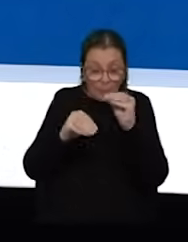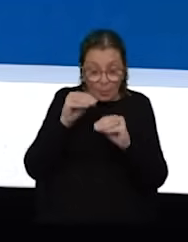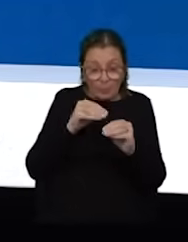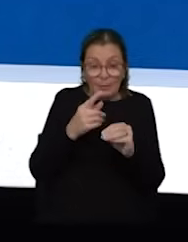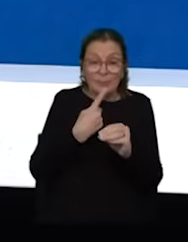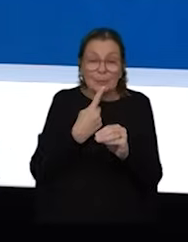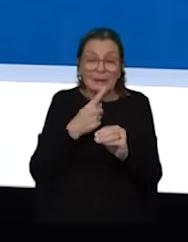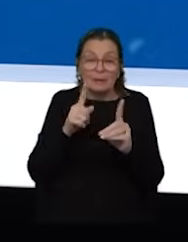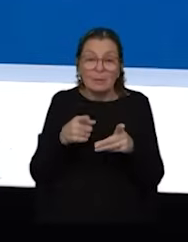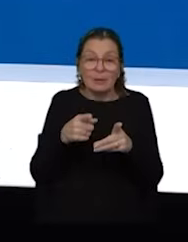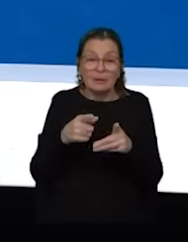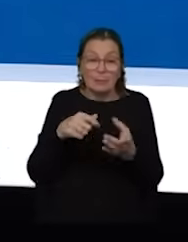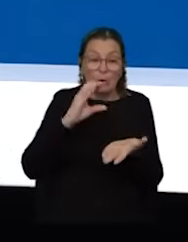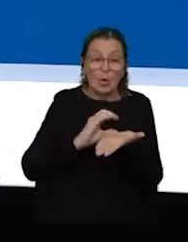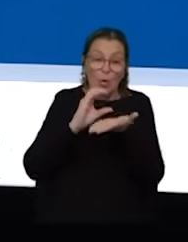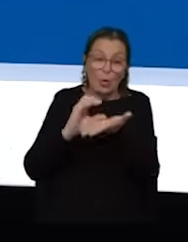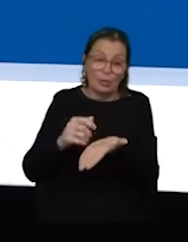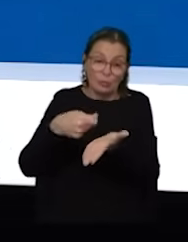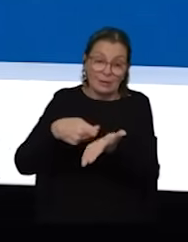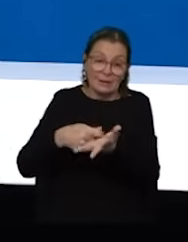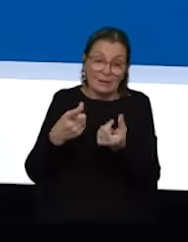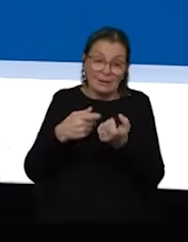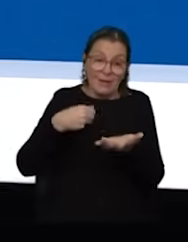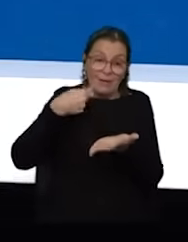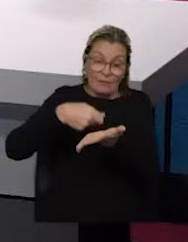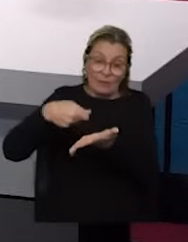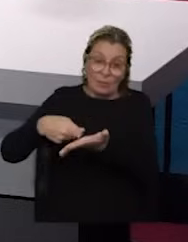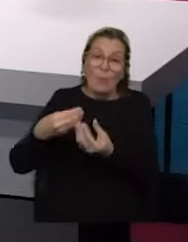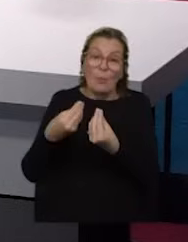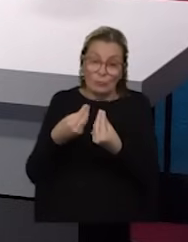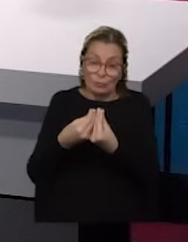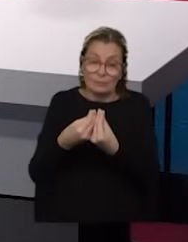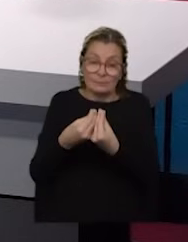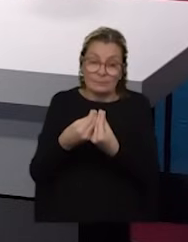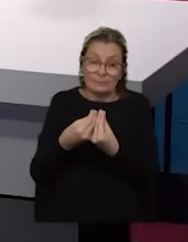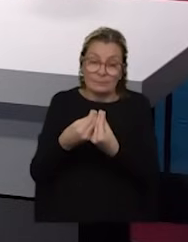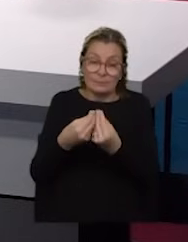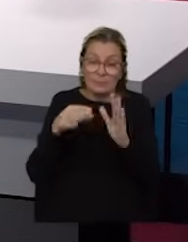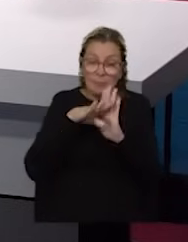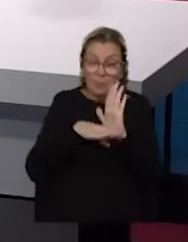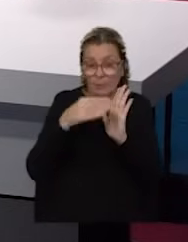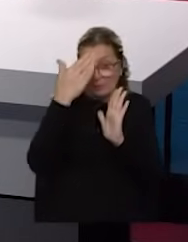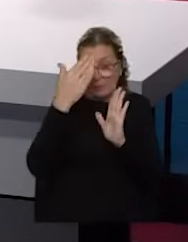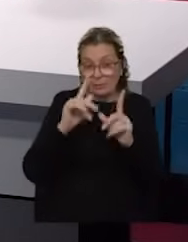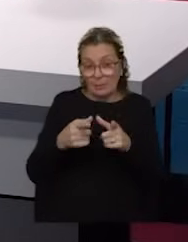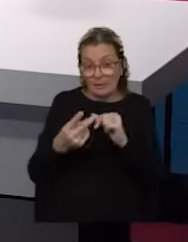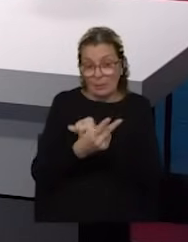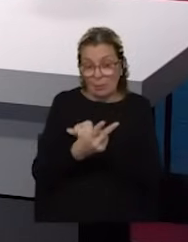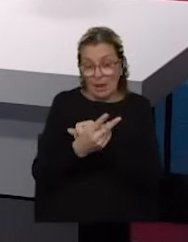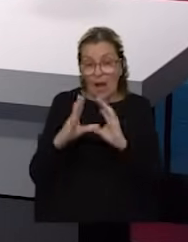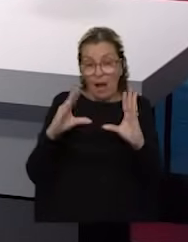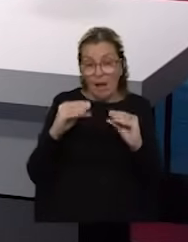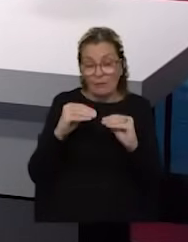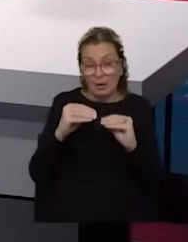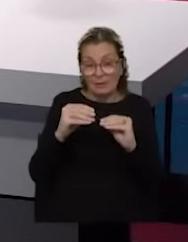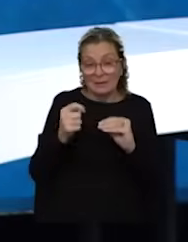política y recursos porque en realidad eso requiere inversión muchos recursos claro Eh sí el programa del frente amplio entre otras cosas en materia de seguridad habla